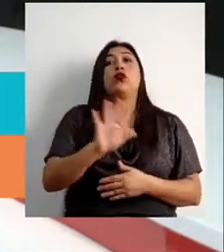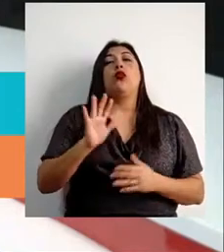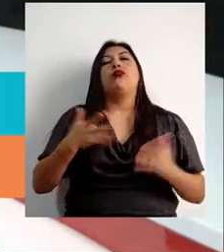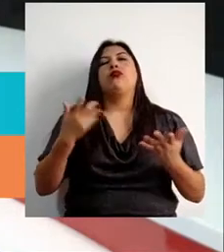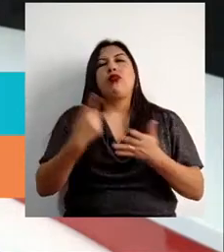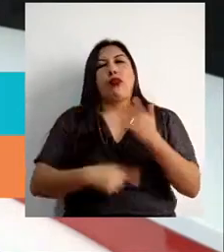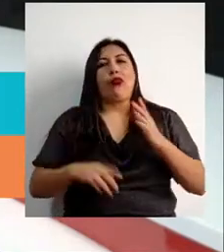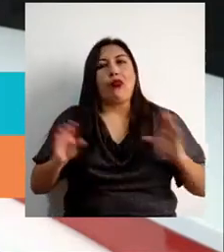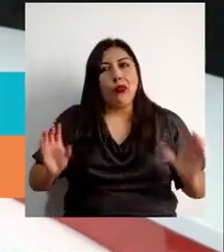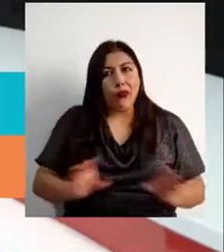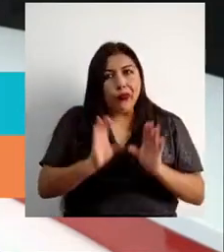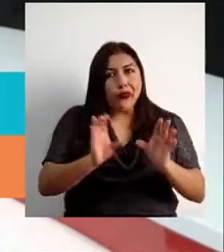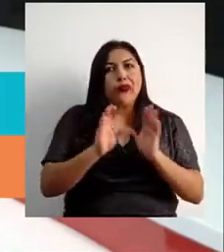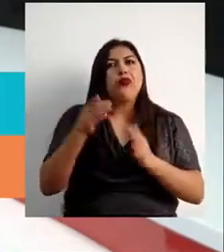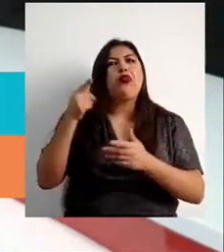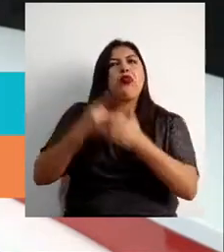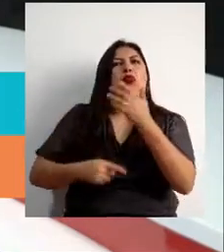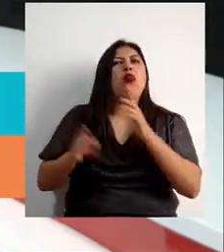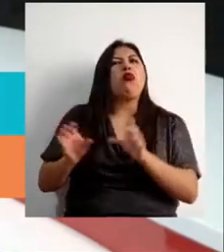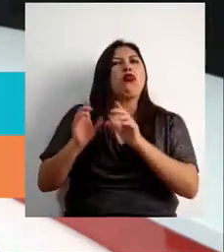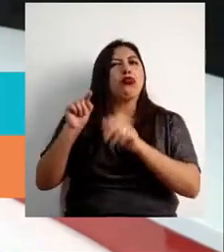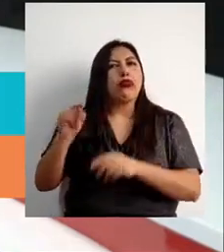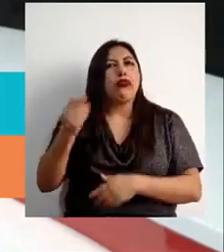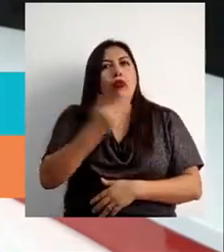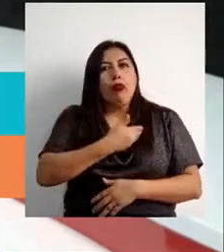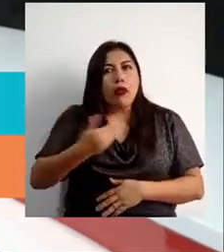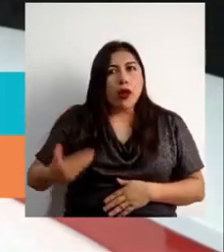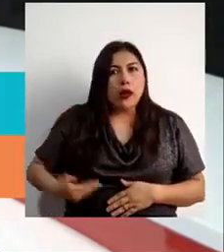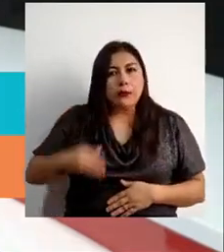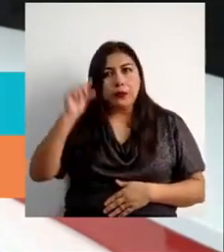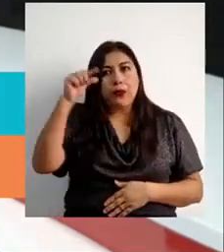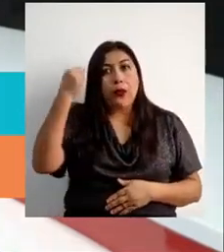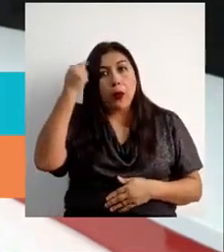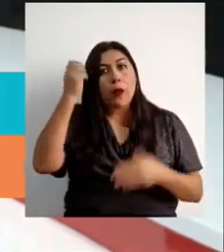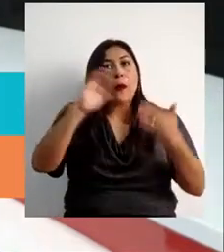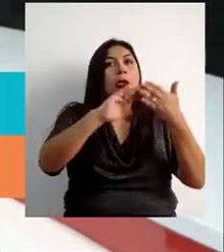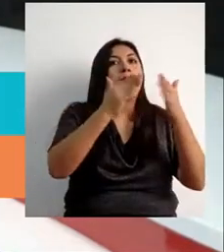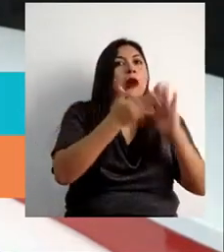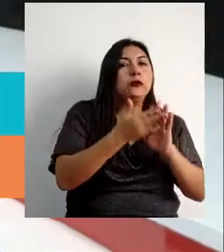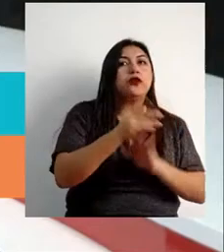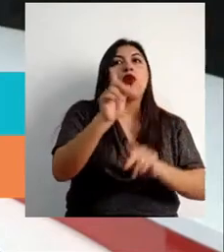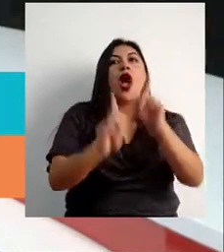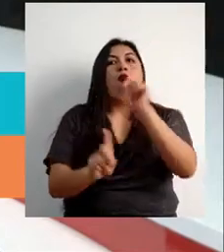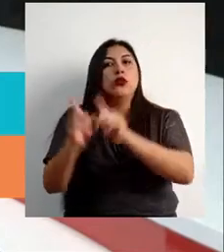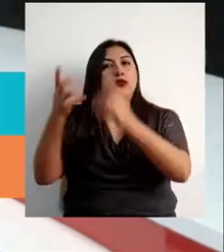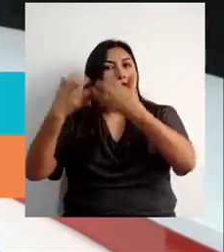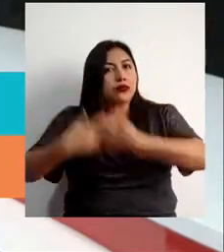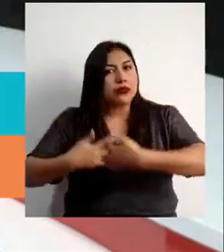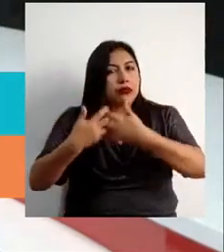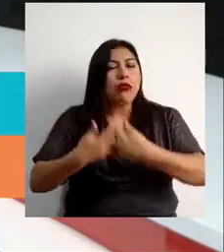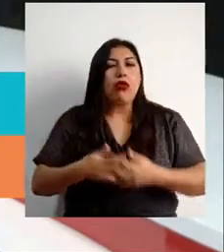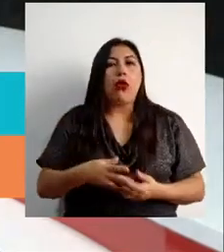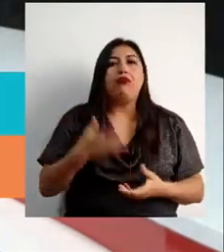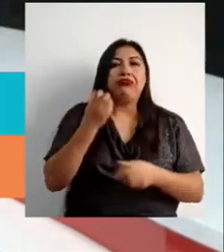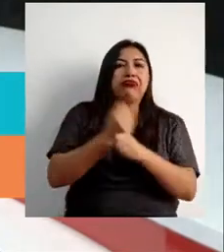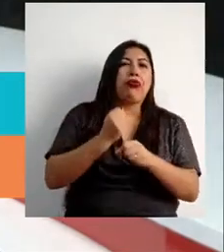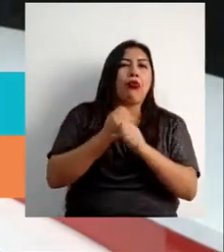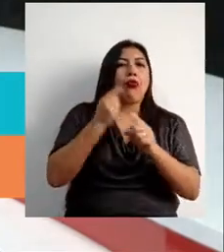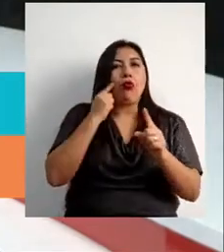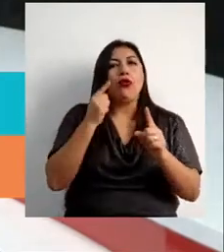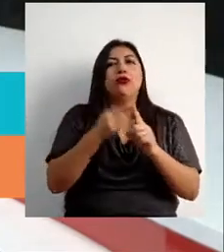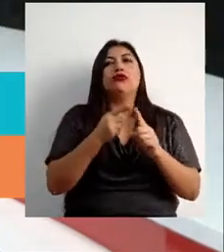tanto el Estado como la sociedad civil y algunas empresas que trabajan el tema discapacidad.